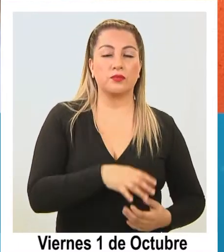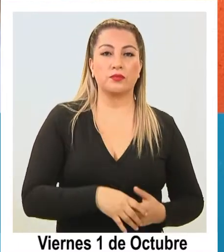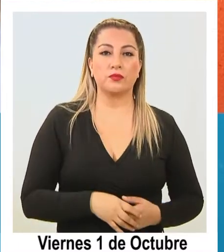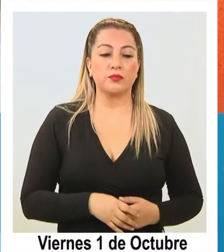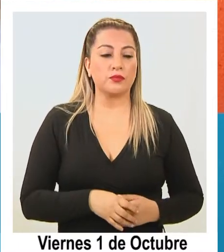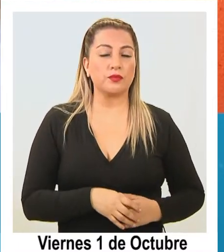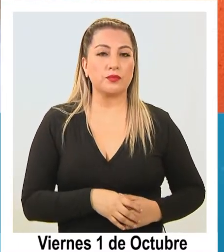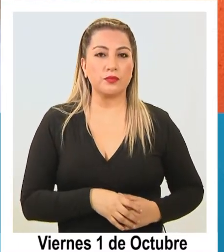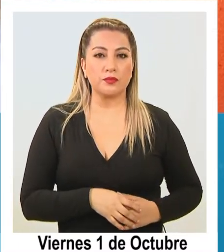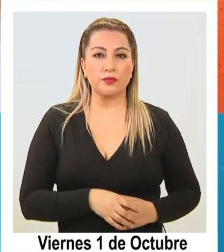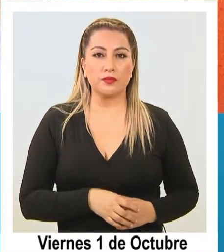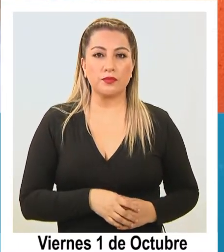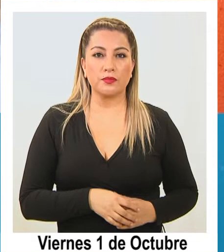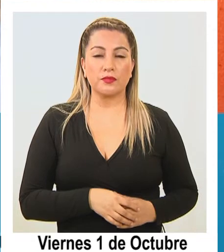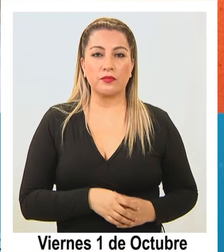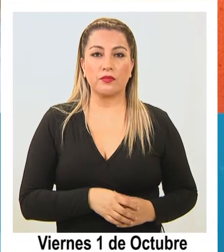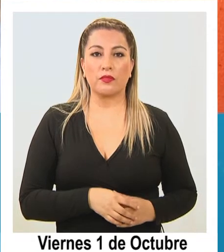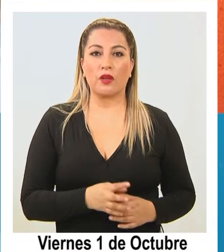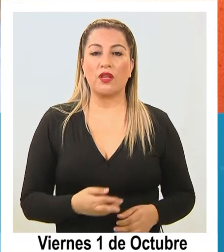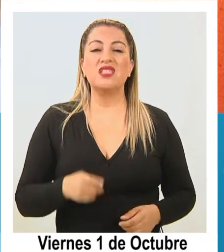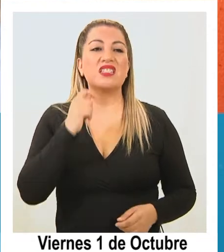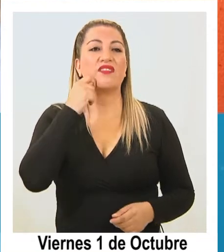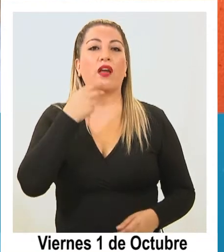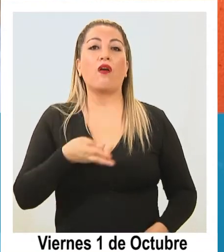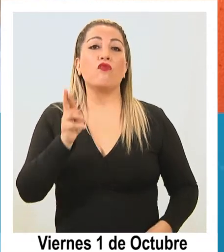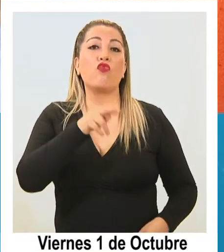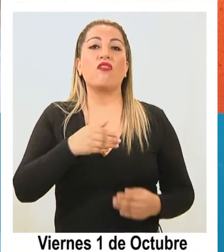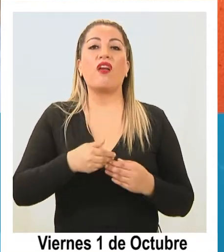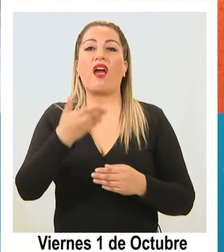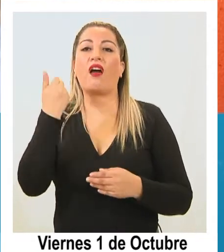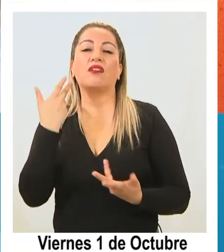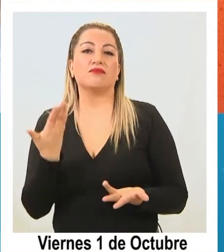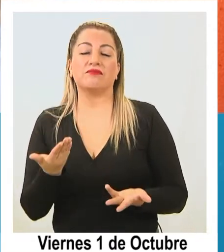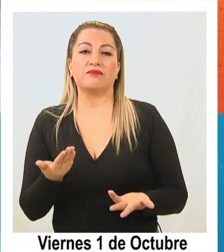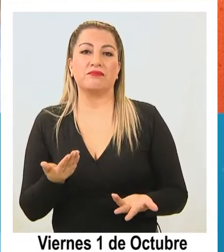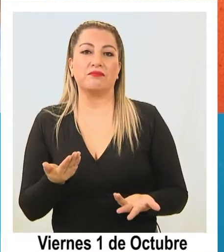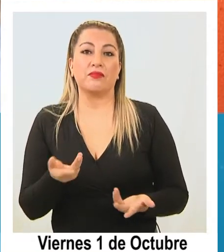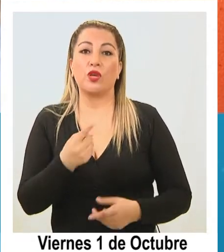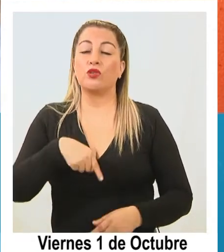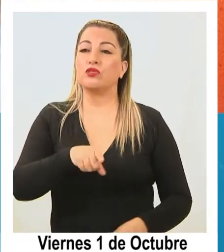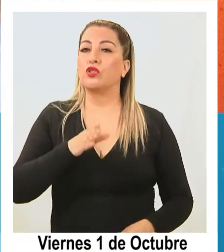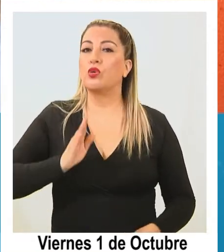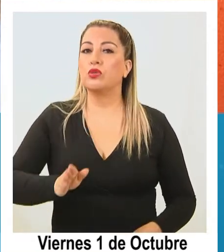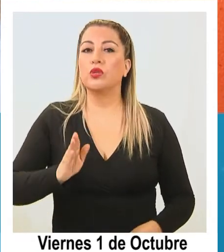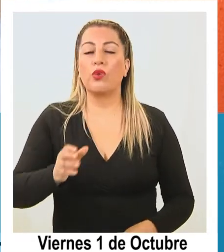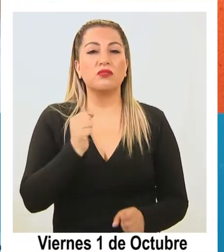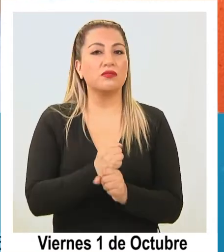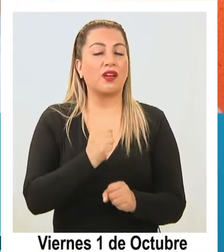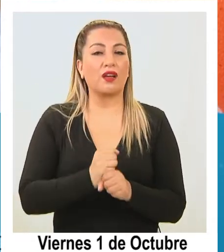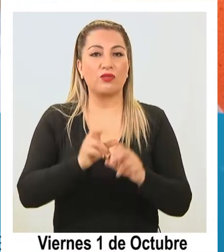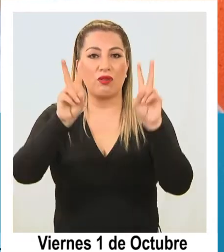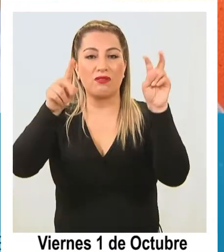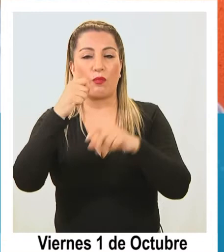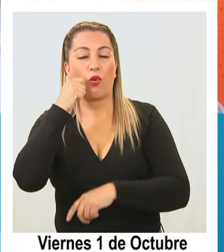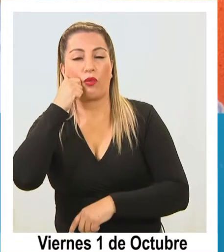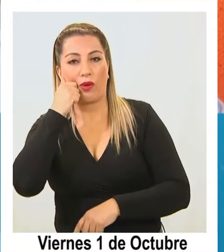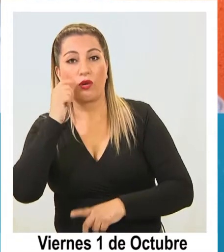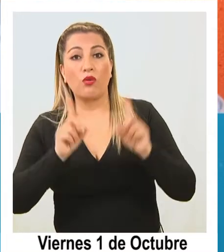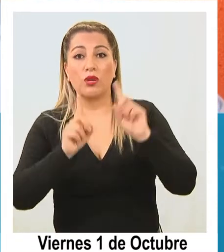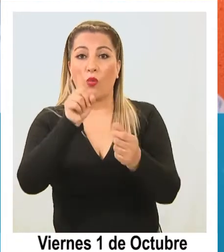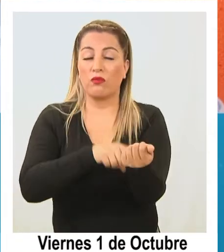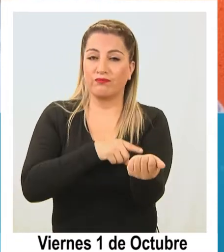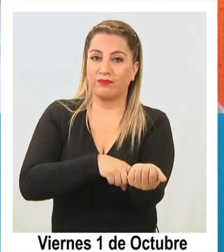por lo tanto volvieron a sus lugares donde estaban. Y nosotros vamos a seguir haciendo el tema humanitario con aquellas familias, ¿no es